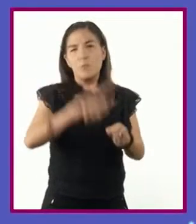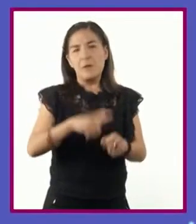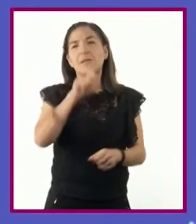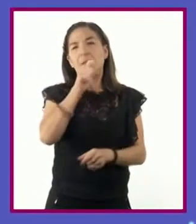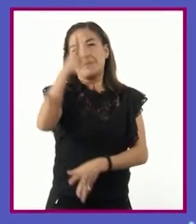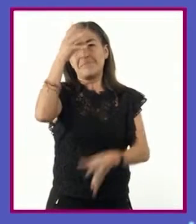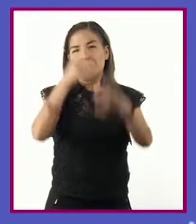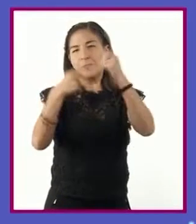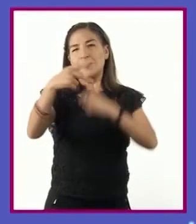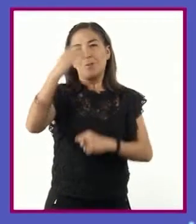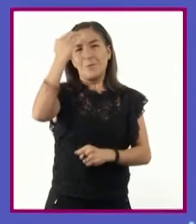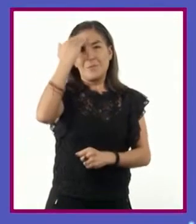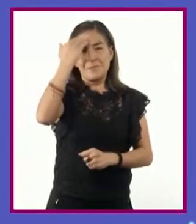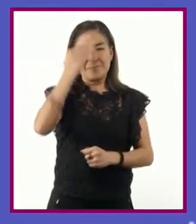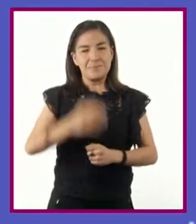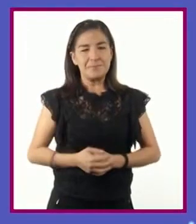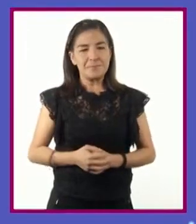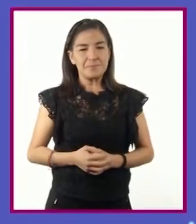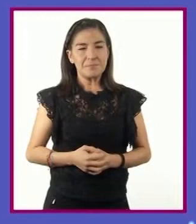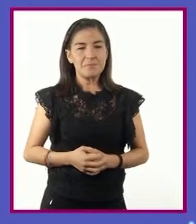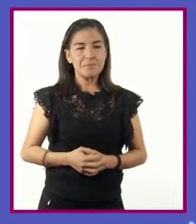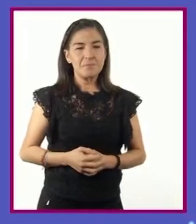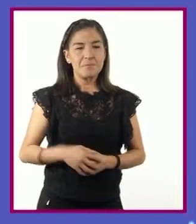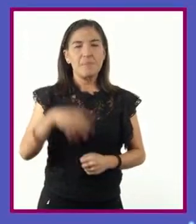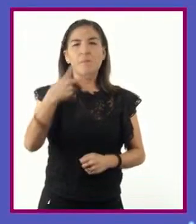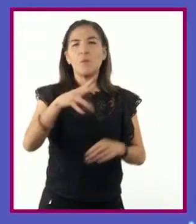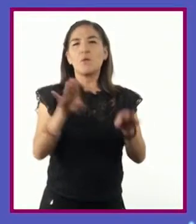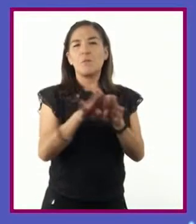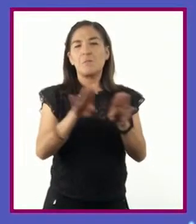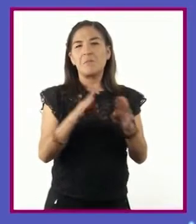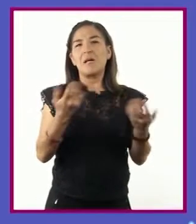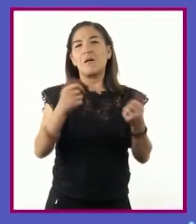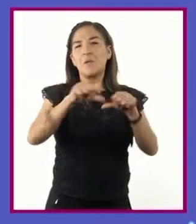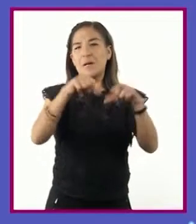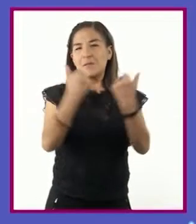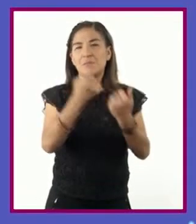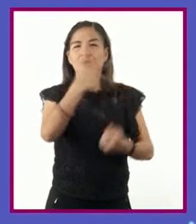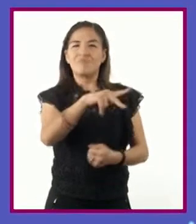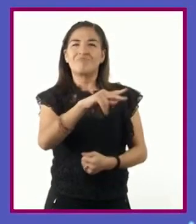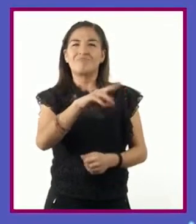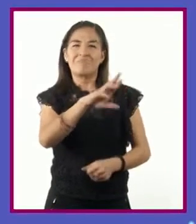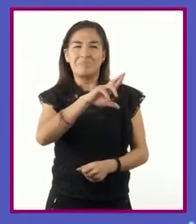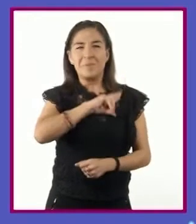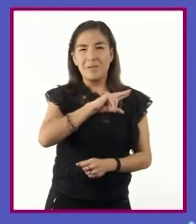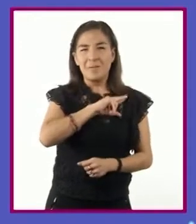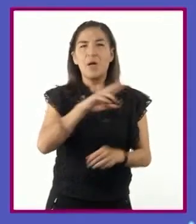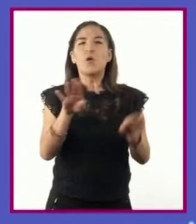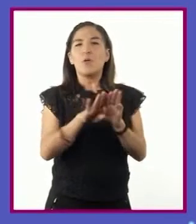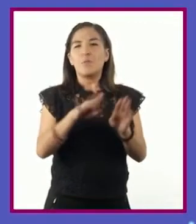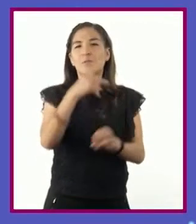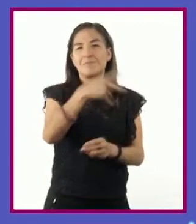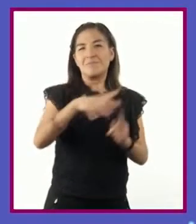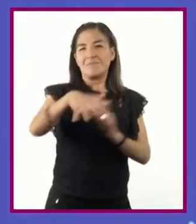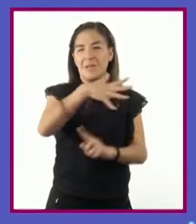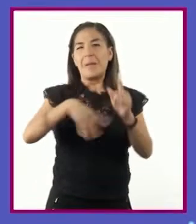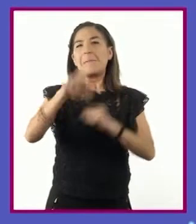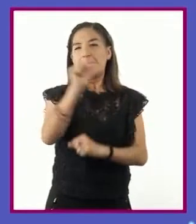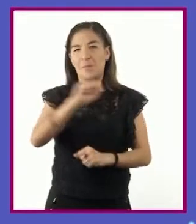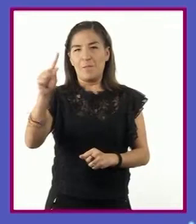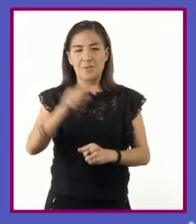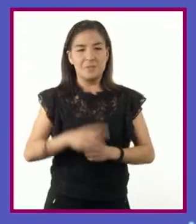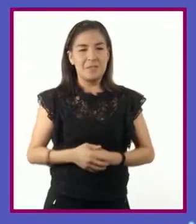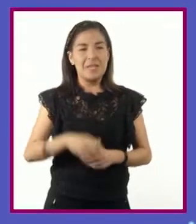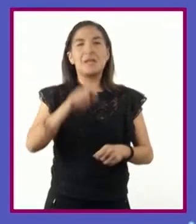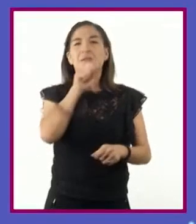conocimiento. Organizaciones privadas de reconocido prestigio, especializadas en el campo del